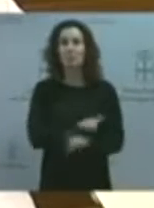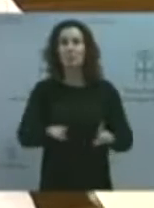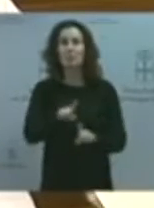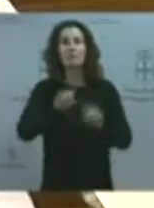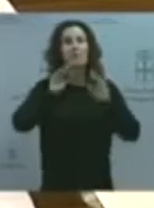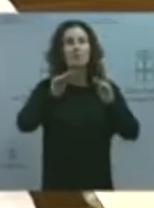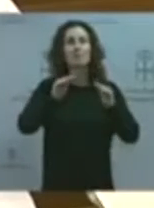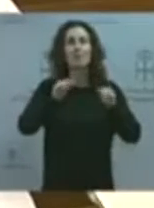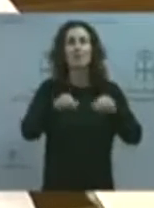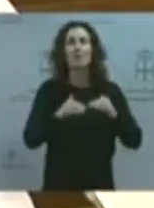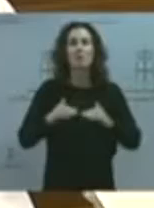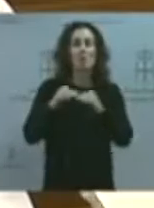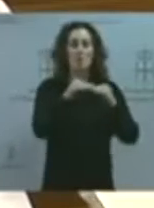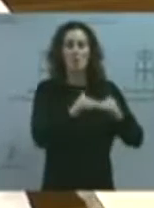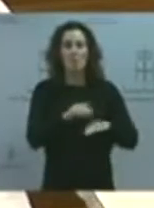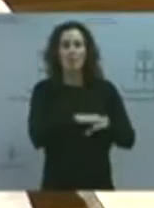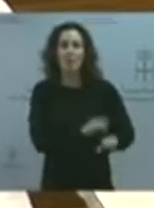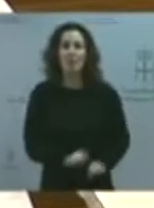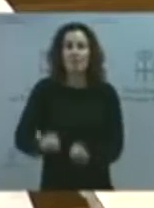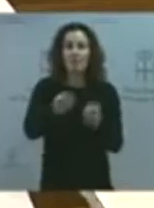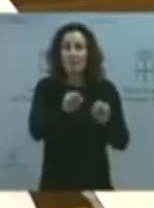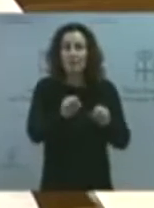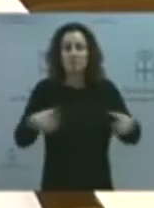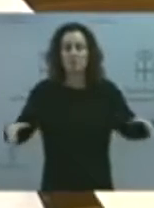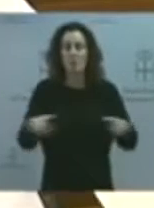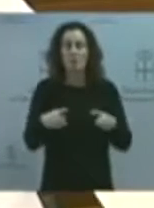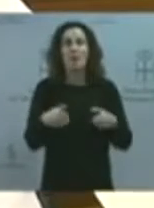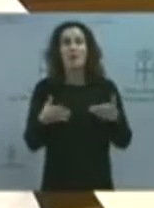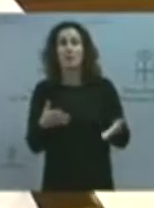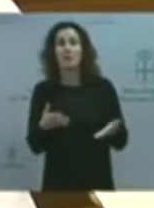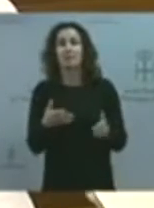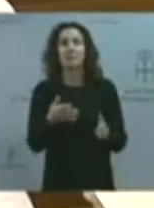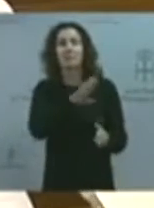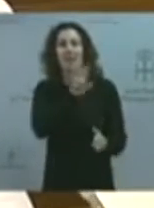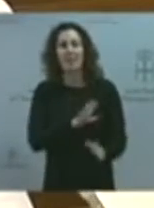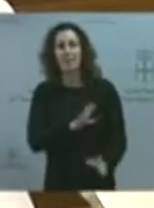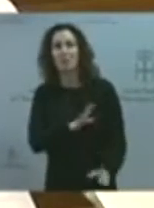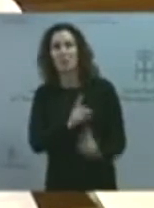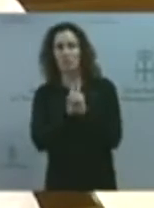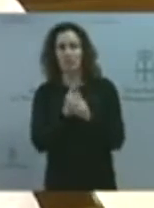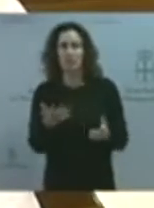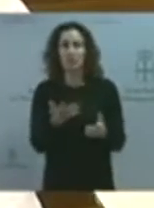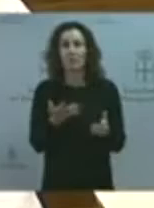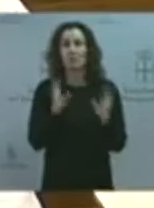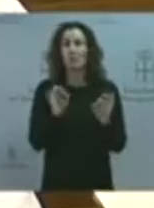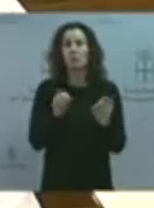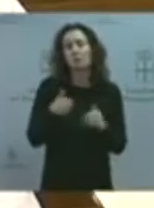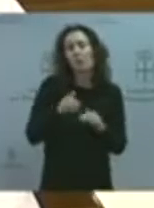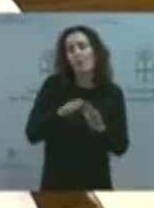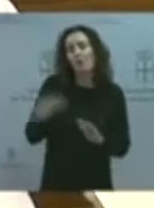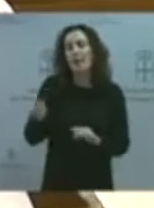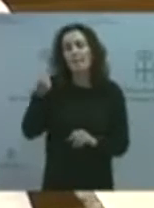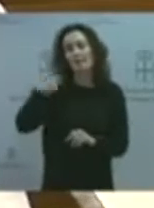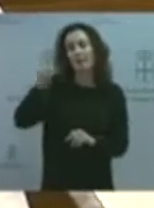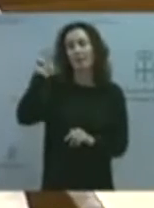se parece mucho a formarlos en contra. En ambos casos se deja fuera el matiz, la diferencia. En el caso de los partidos políticos,